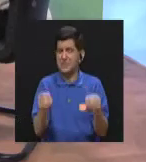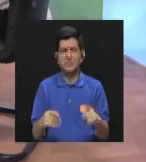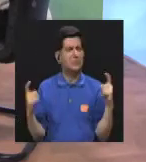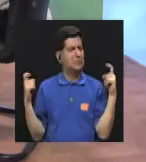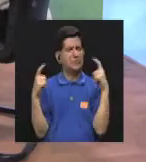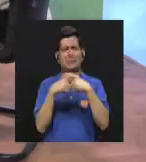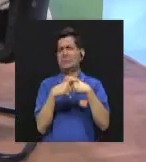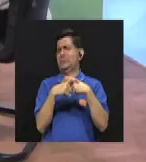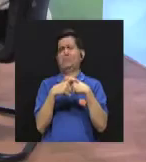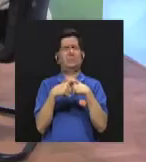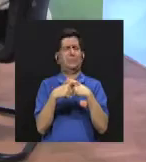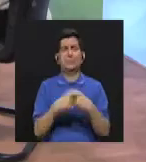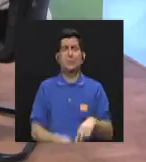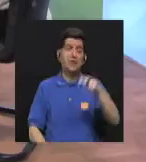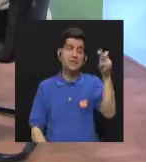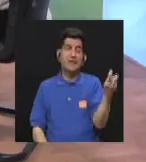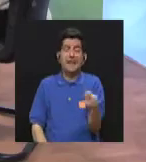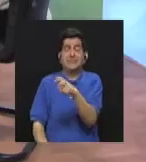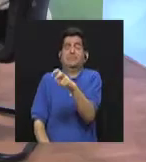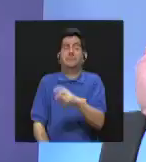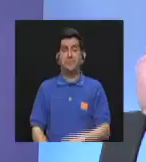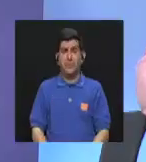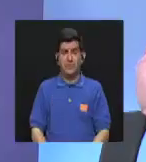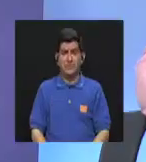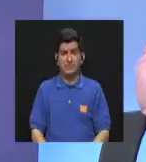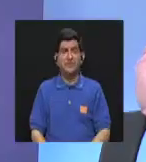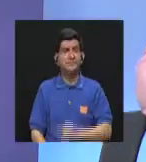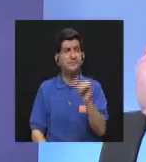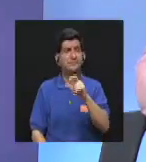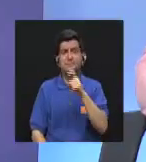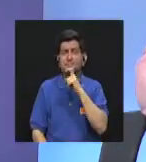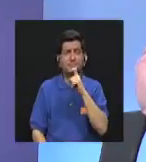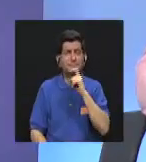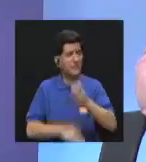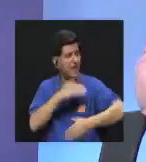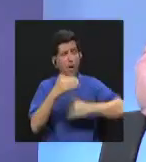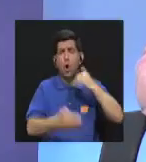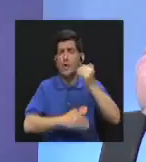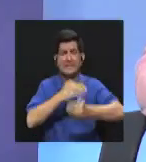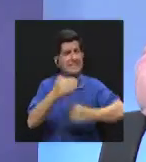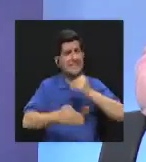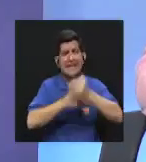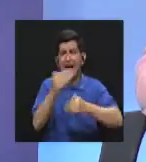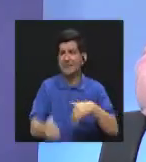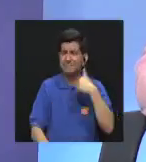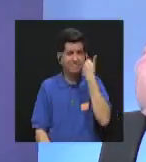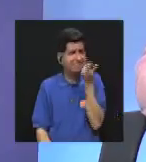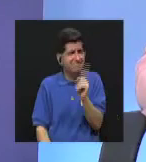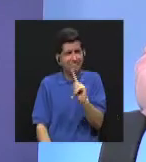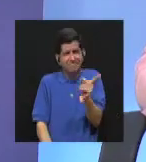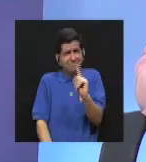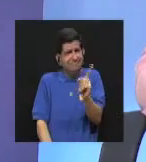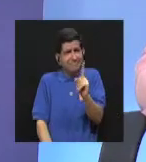complejo. Es complejo a nivel transporte, es complejo a nivel de logística. No es tan fácil.